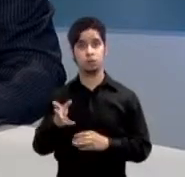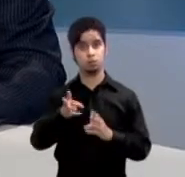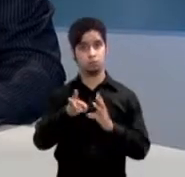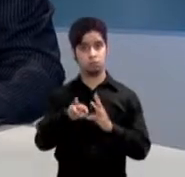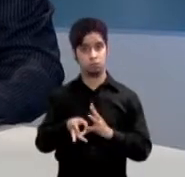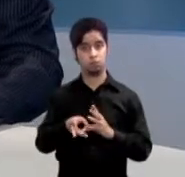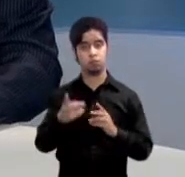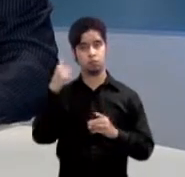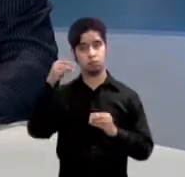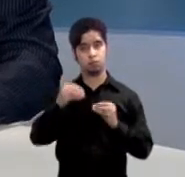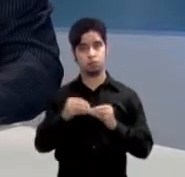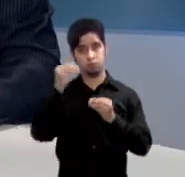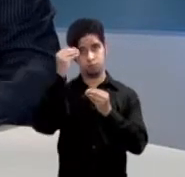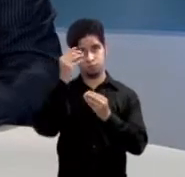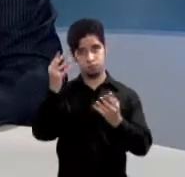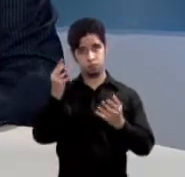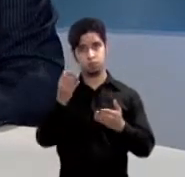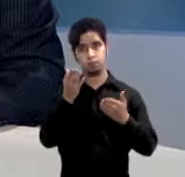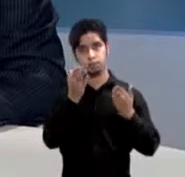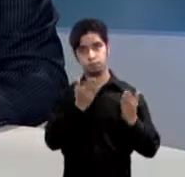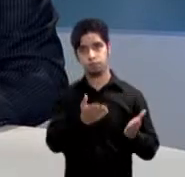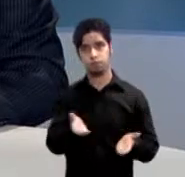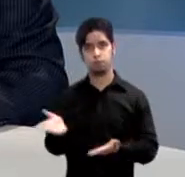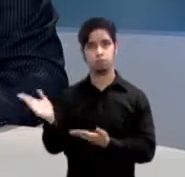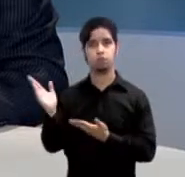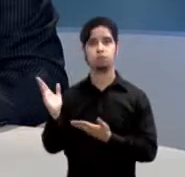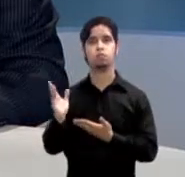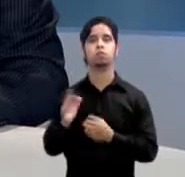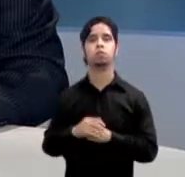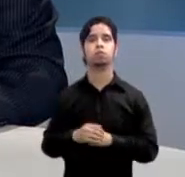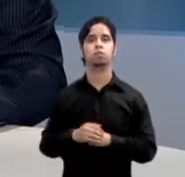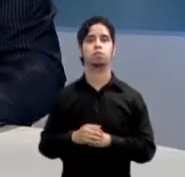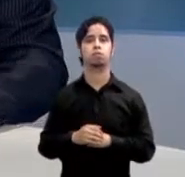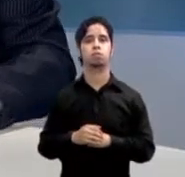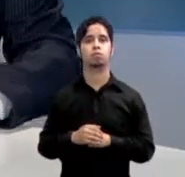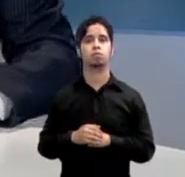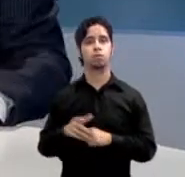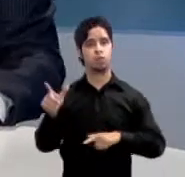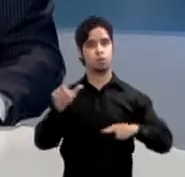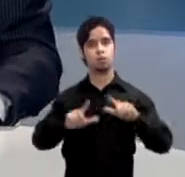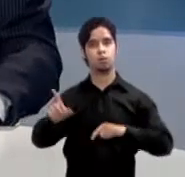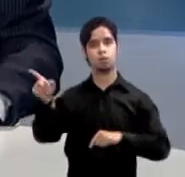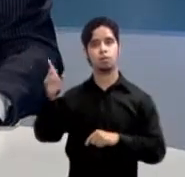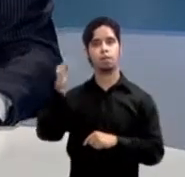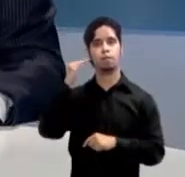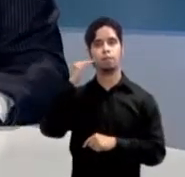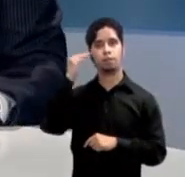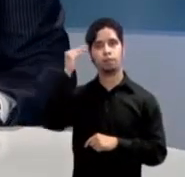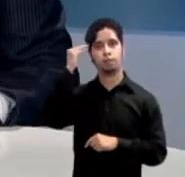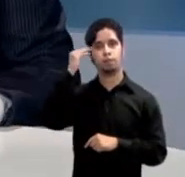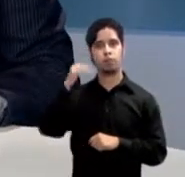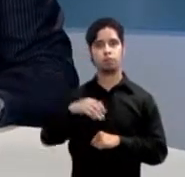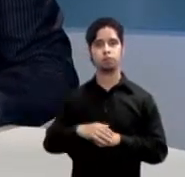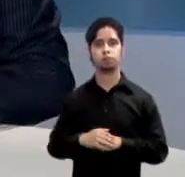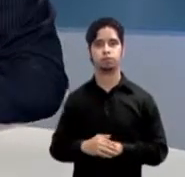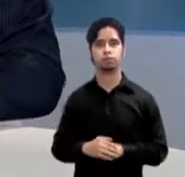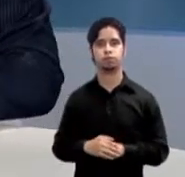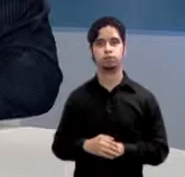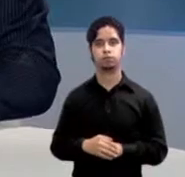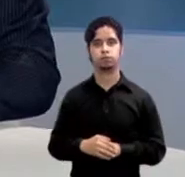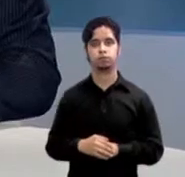tiempo? Para conocer los detalles pasamos con nuestra meteoróloga Suheily López Belén de este Laboratorio de Comunicaciones Científicas en